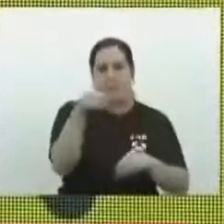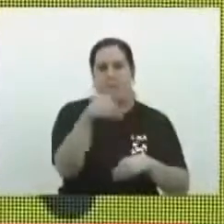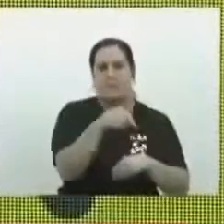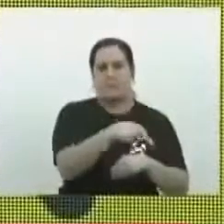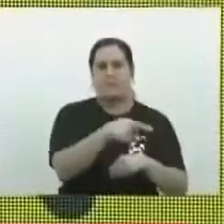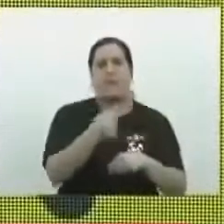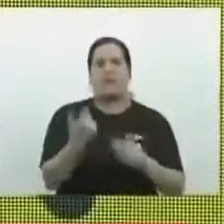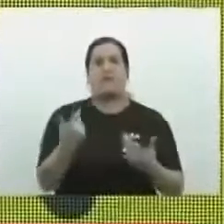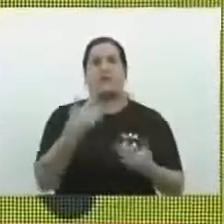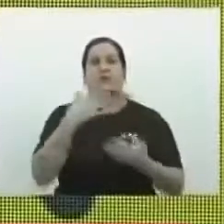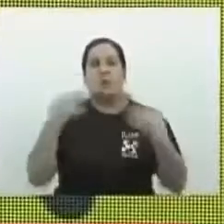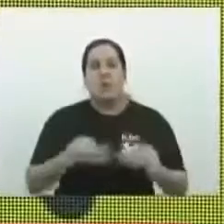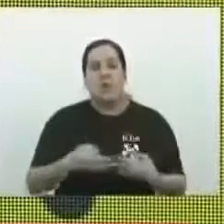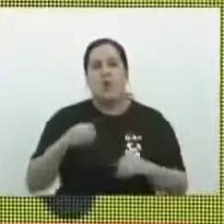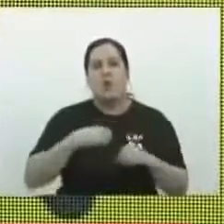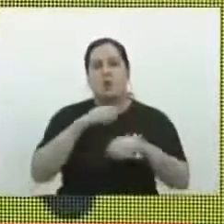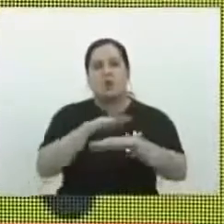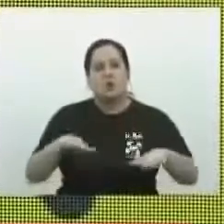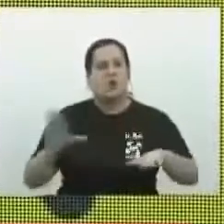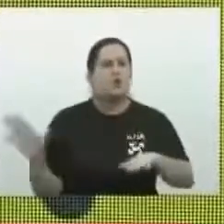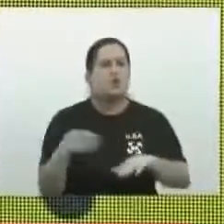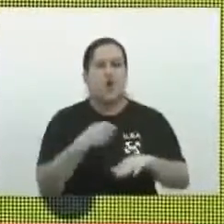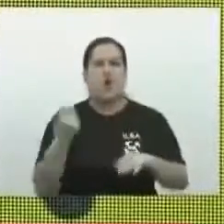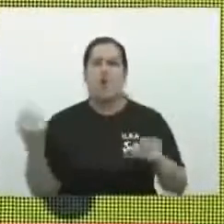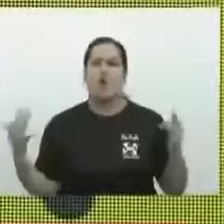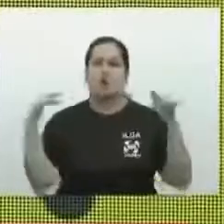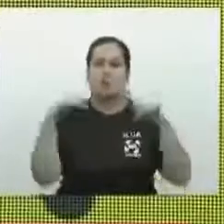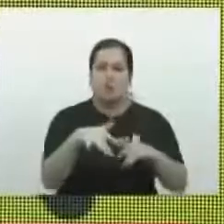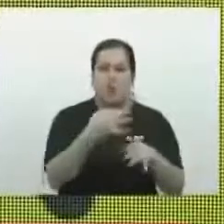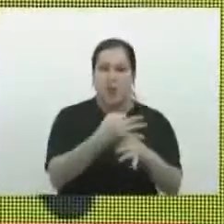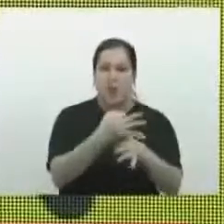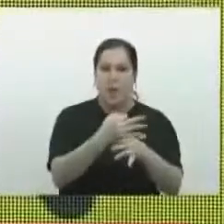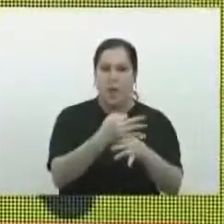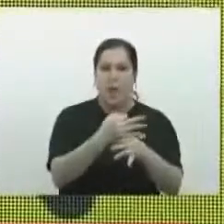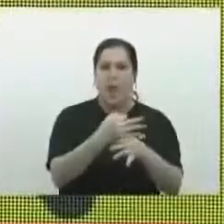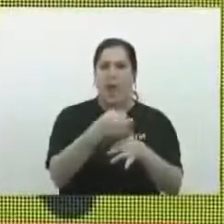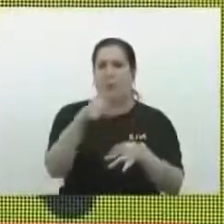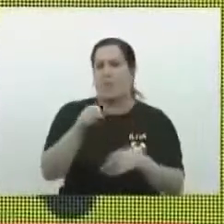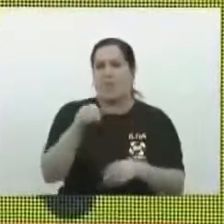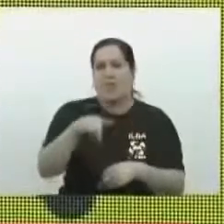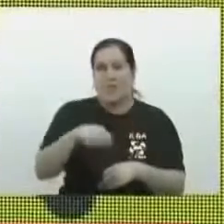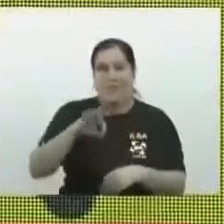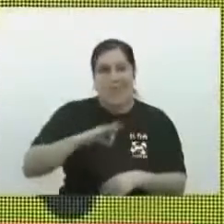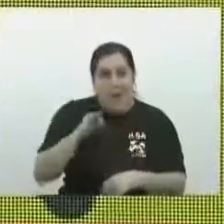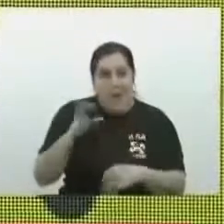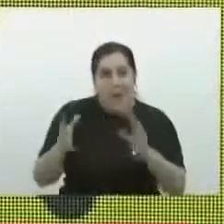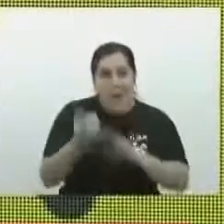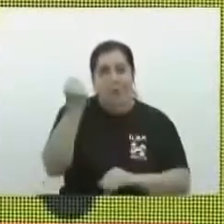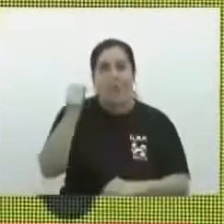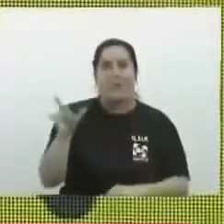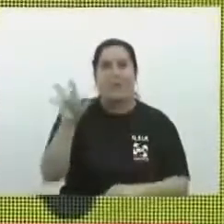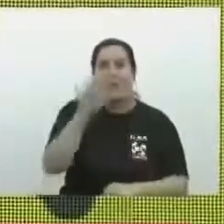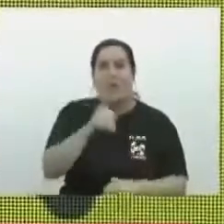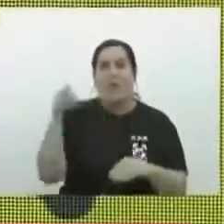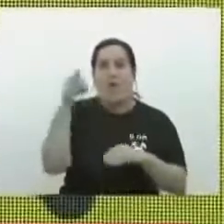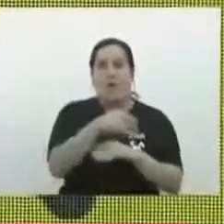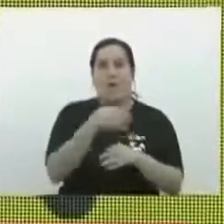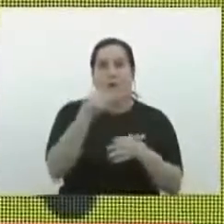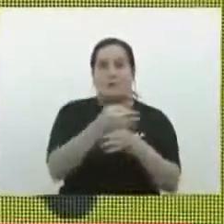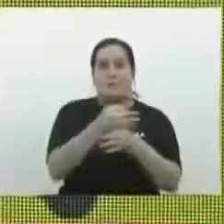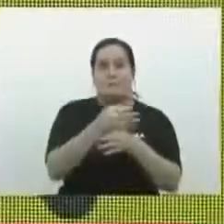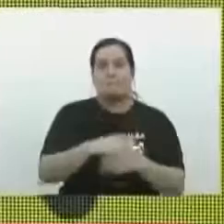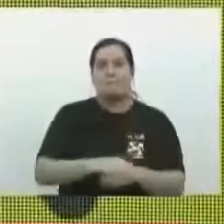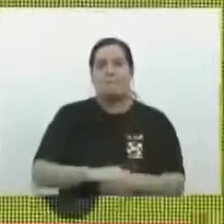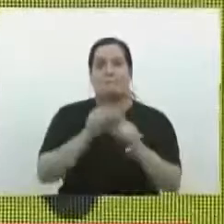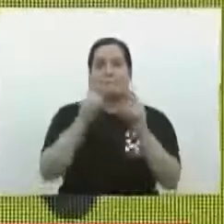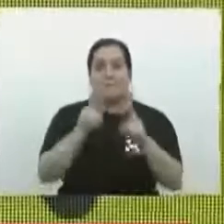que dicen es que Horacio Rodríguez Larreta se comunicó con ellos directamente a través de esta conferencia, es decir, que no tuvo un contacto directo